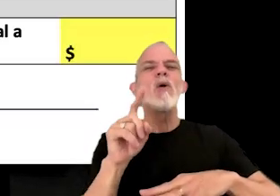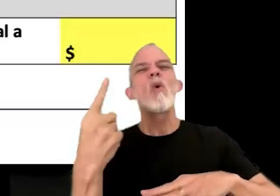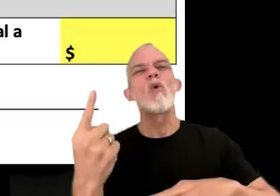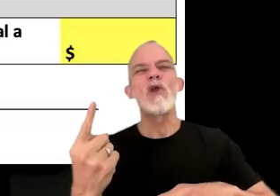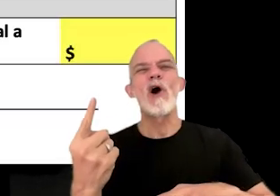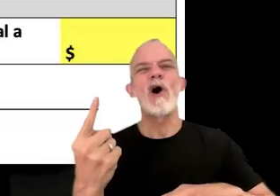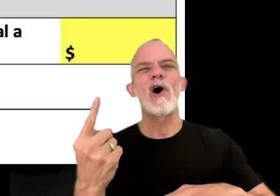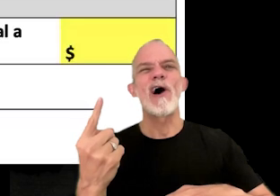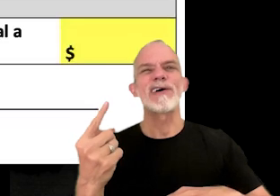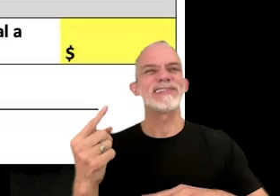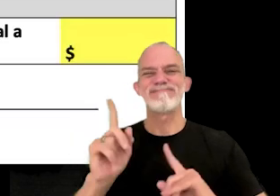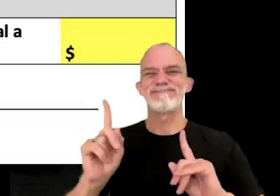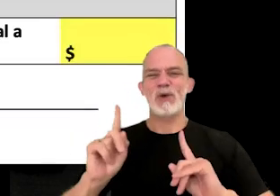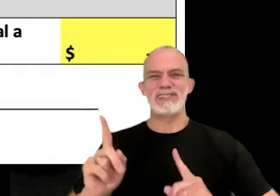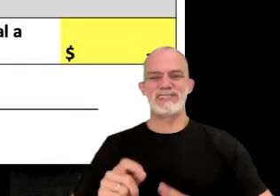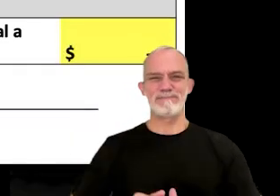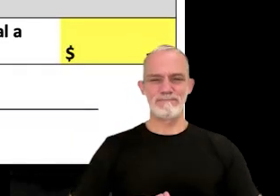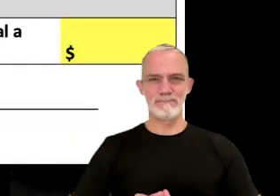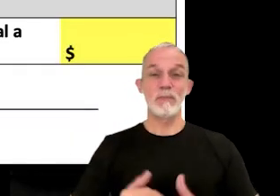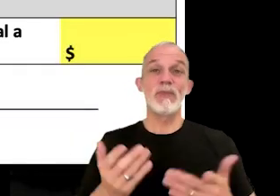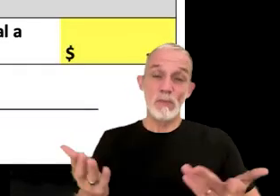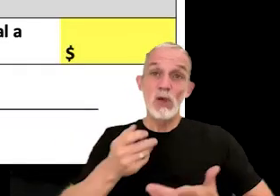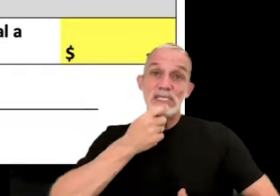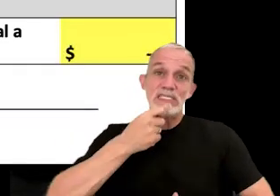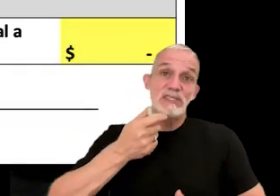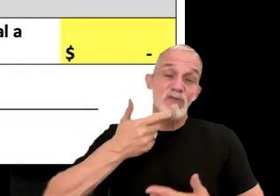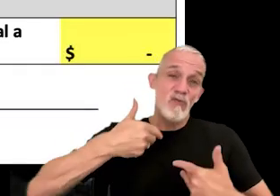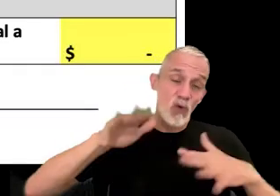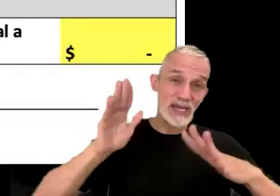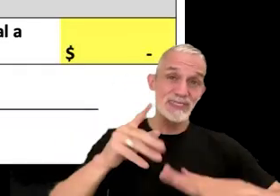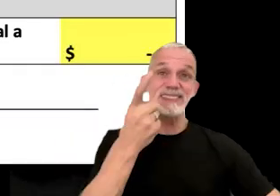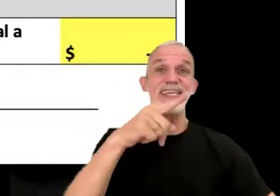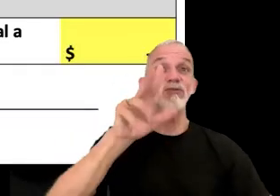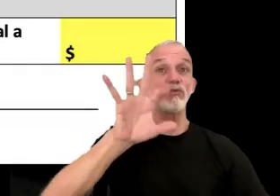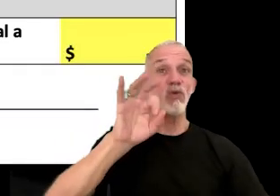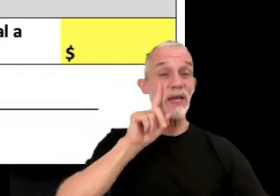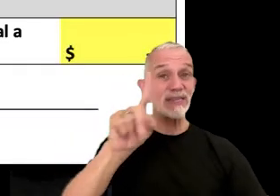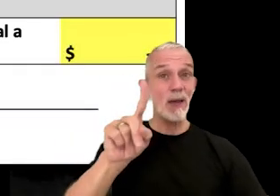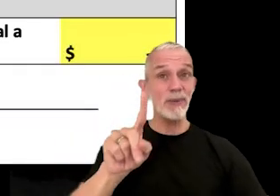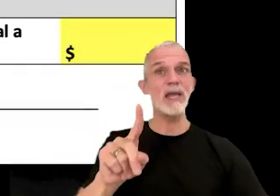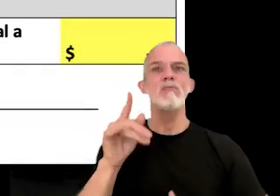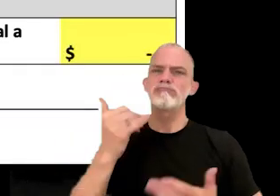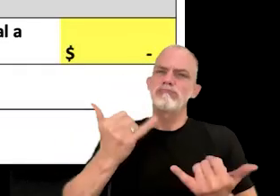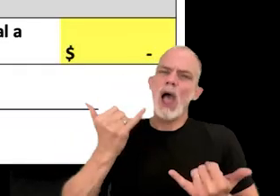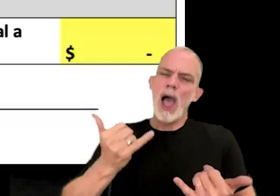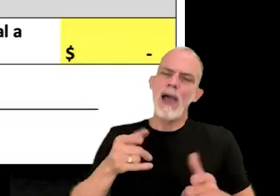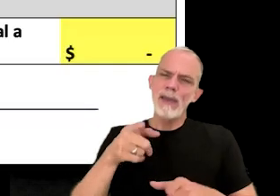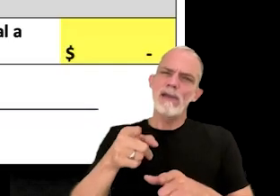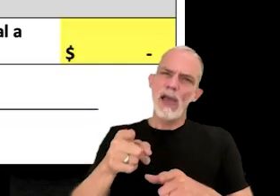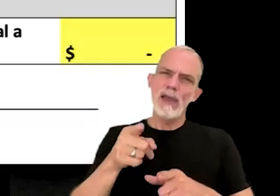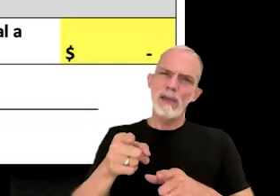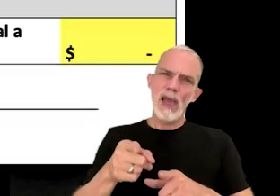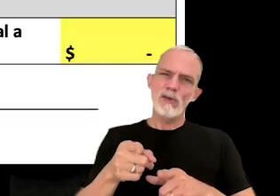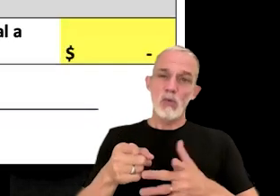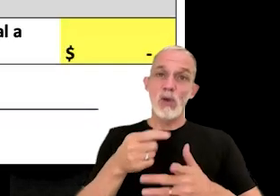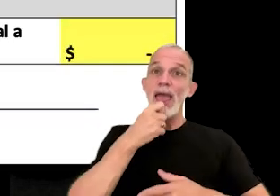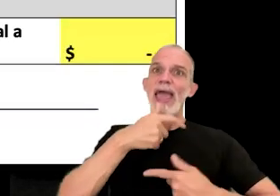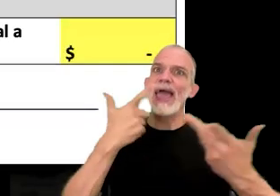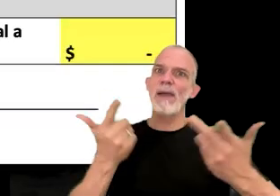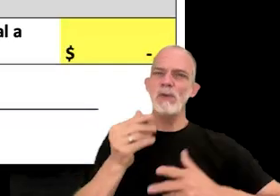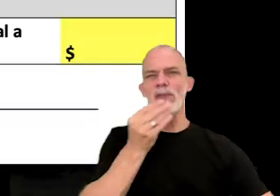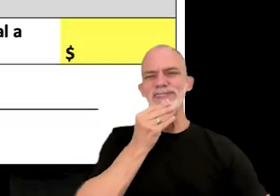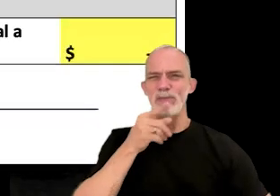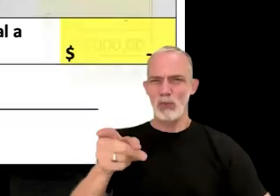Para hacer este delito. Pero si fuesen los 150.000, sí, acá tendríamos un ejemplo de